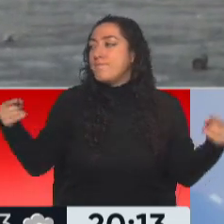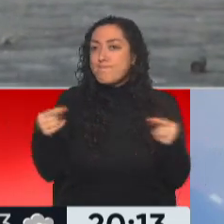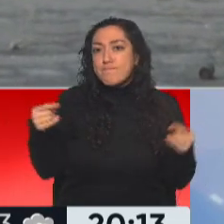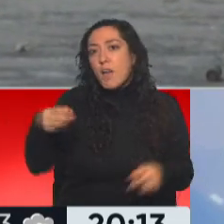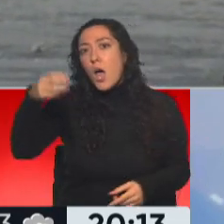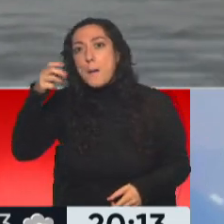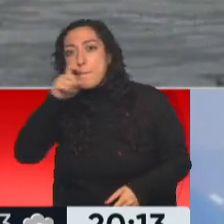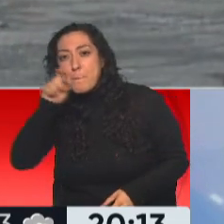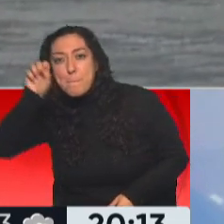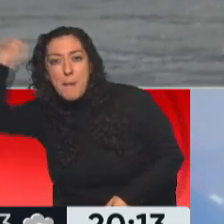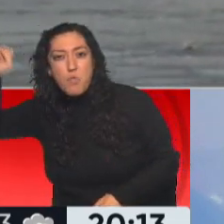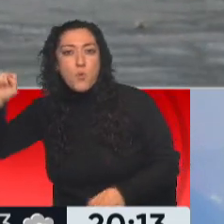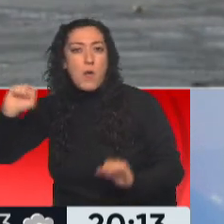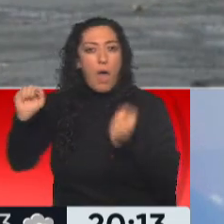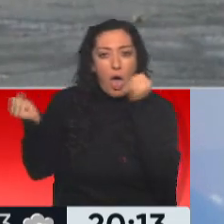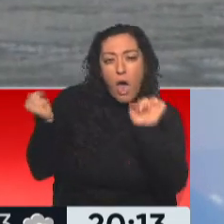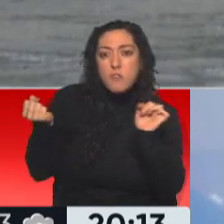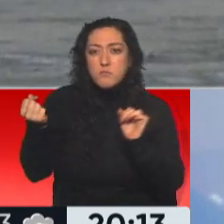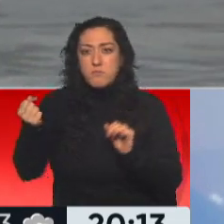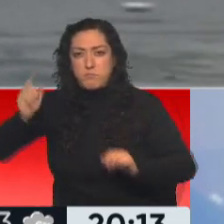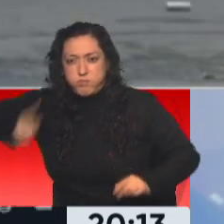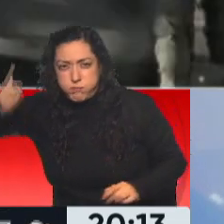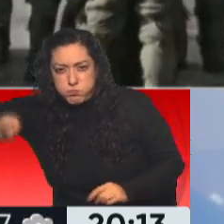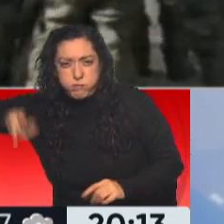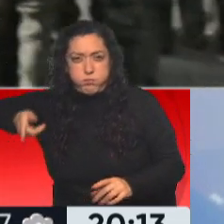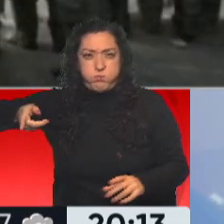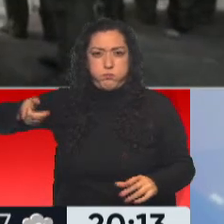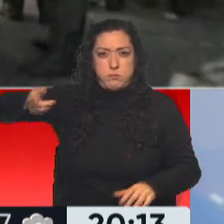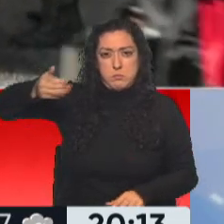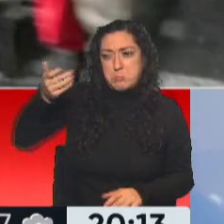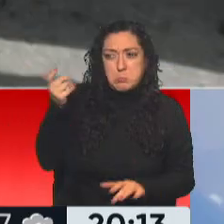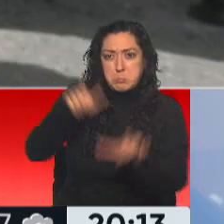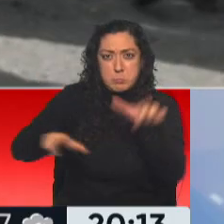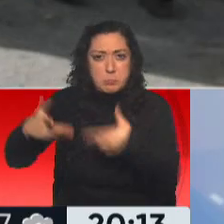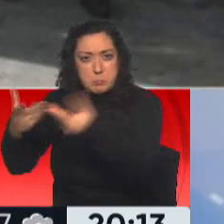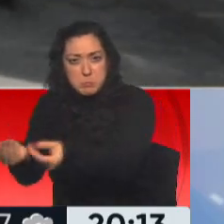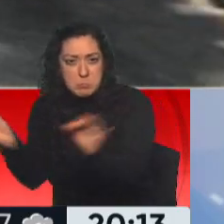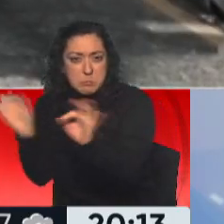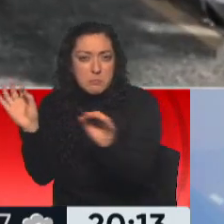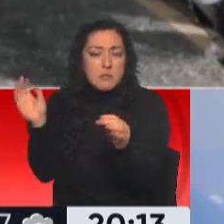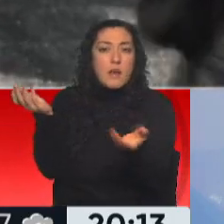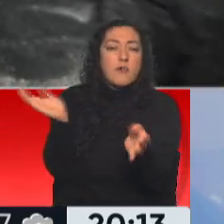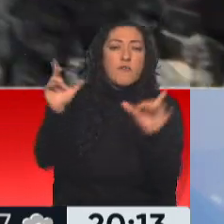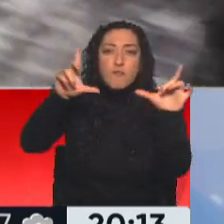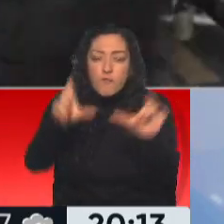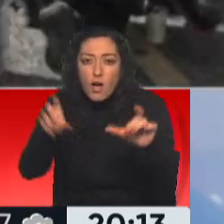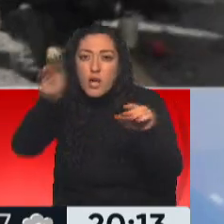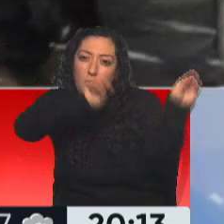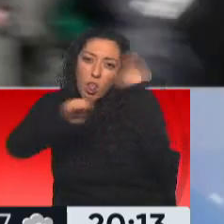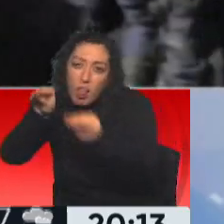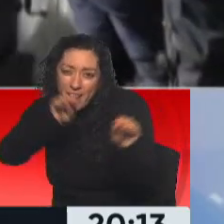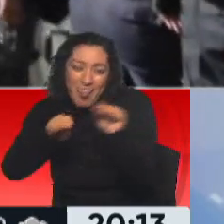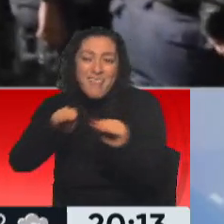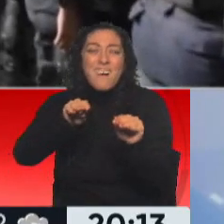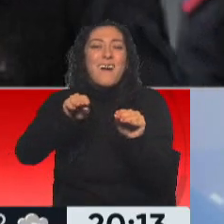Maduro, nervioso, bravo, regañón, con calles vacías, utilizando Photoshop para llenar las calles. Esa fue la manera